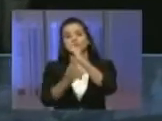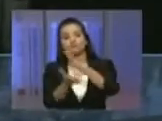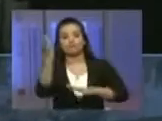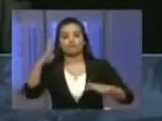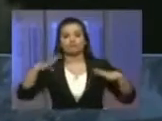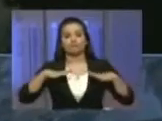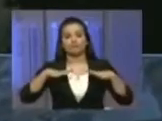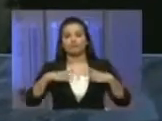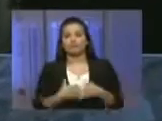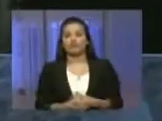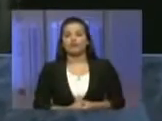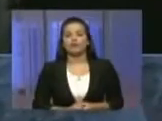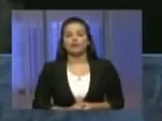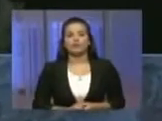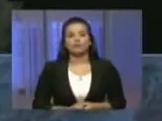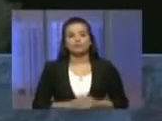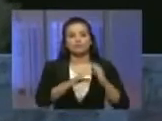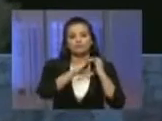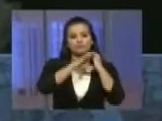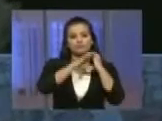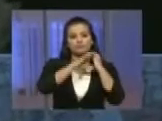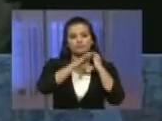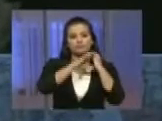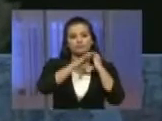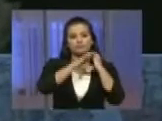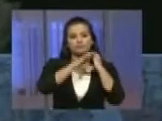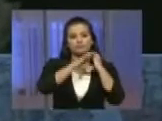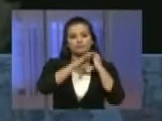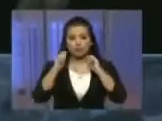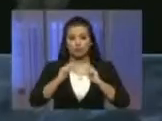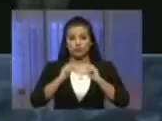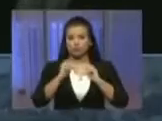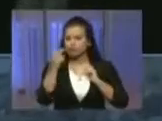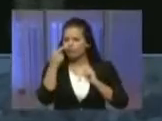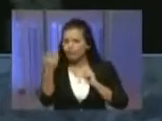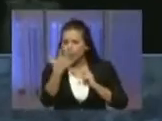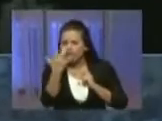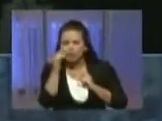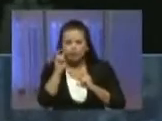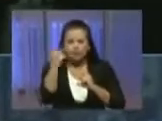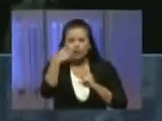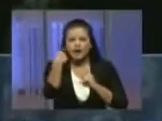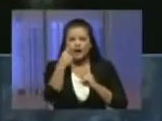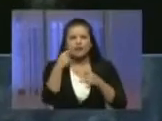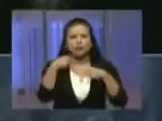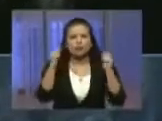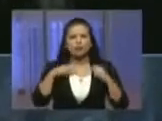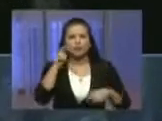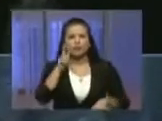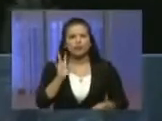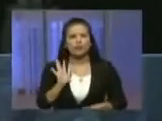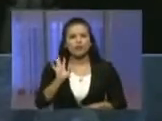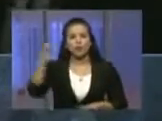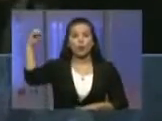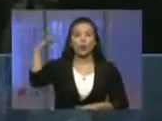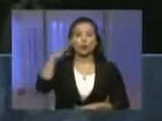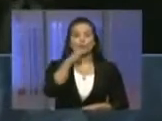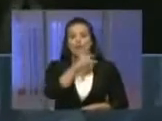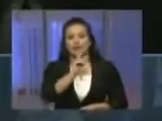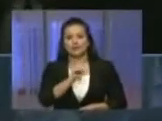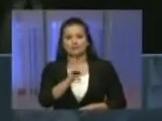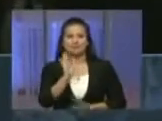parque verdad si ustedes los dejan dormir bitur no lo veo por ningún lado no hay mucha luz